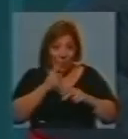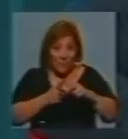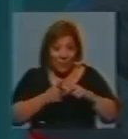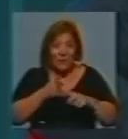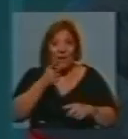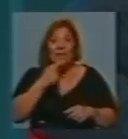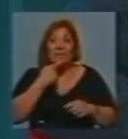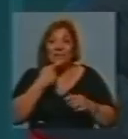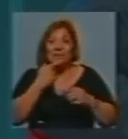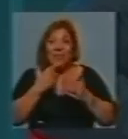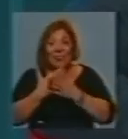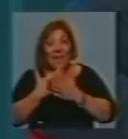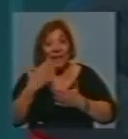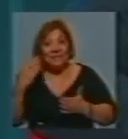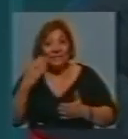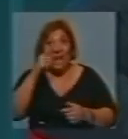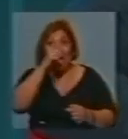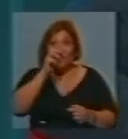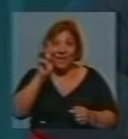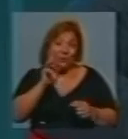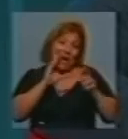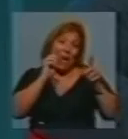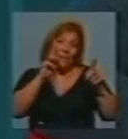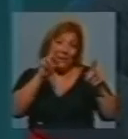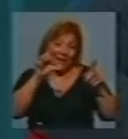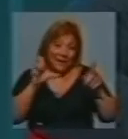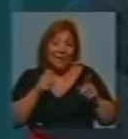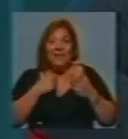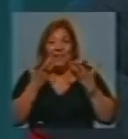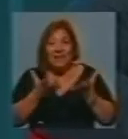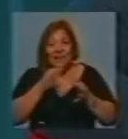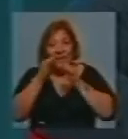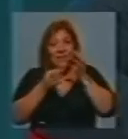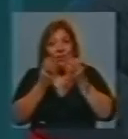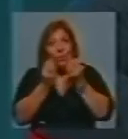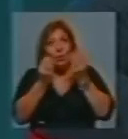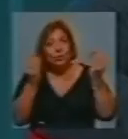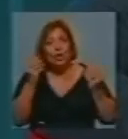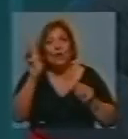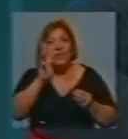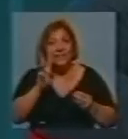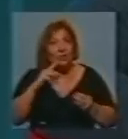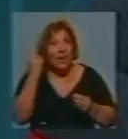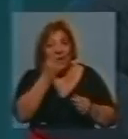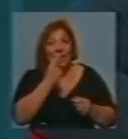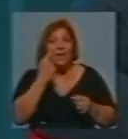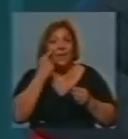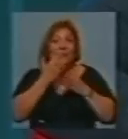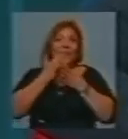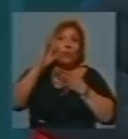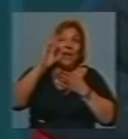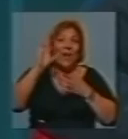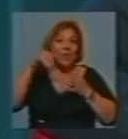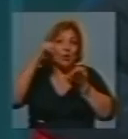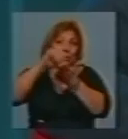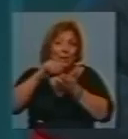de la derecha venezolana. Quería hacer hincapié en algo que tú decías con respecto a la cantidad de venezolanos que viven fuera de fronteras. Se estima que había